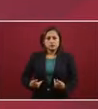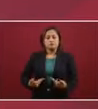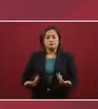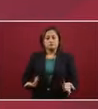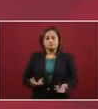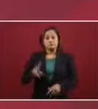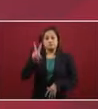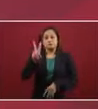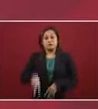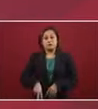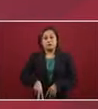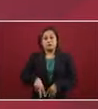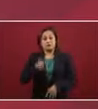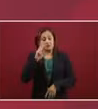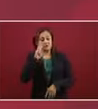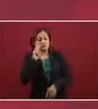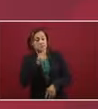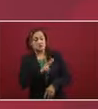ejemplar,